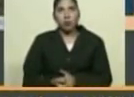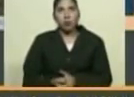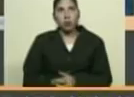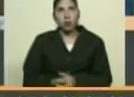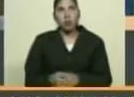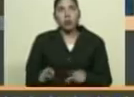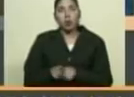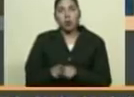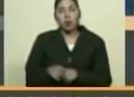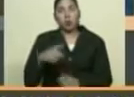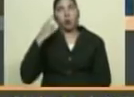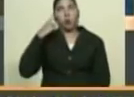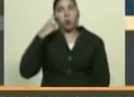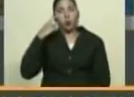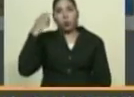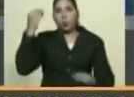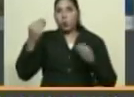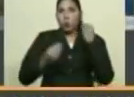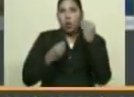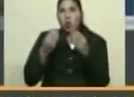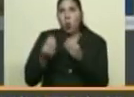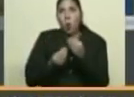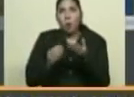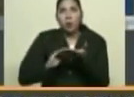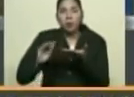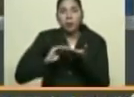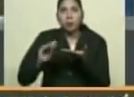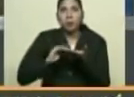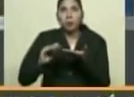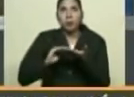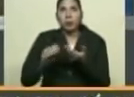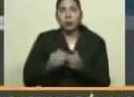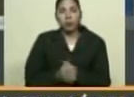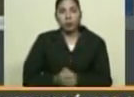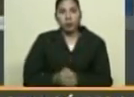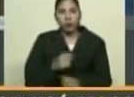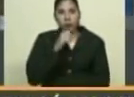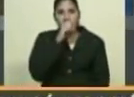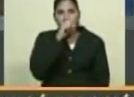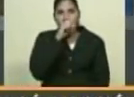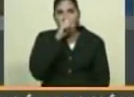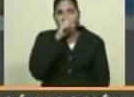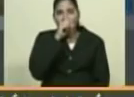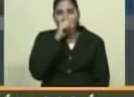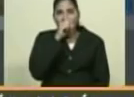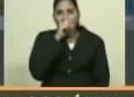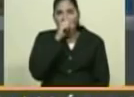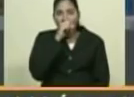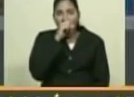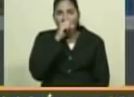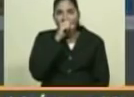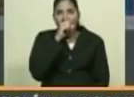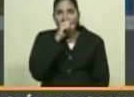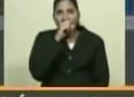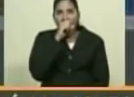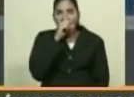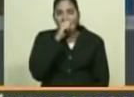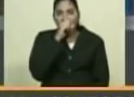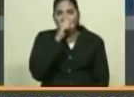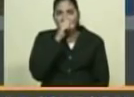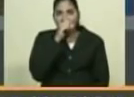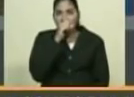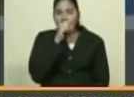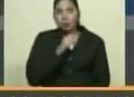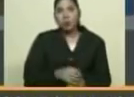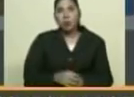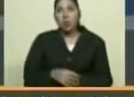de la promoción 85, que el comandante Chávez era el comandante del curso militar, los centauros del comandante